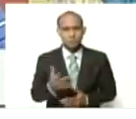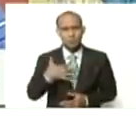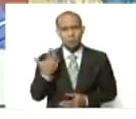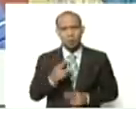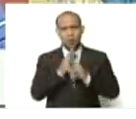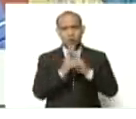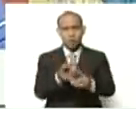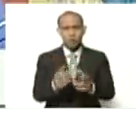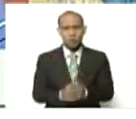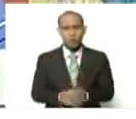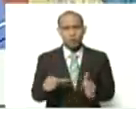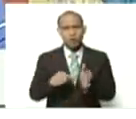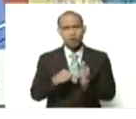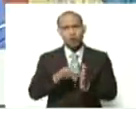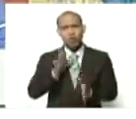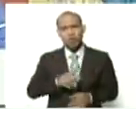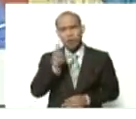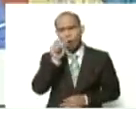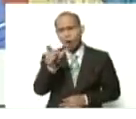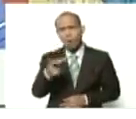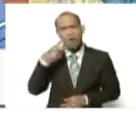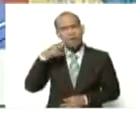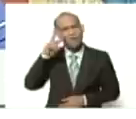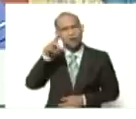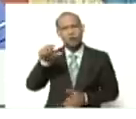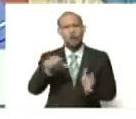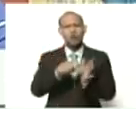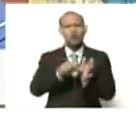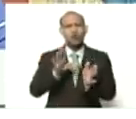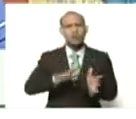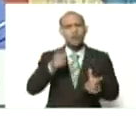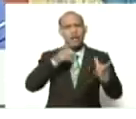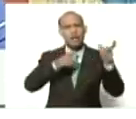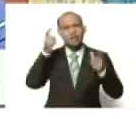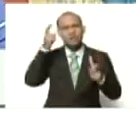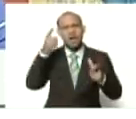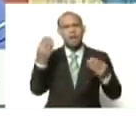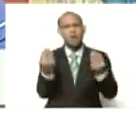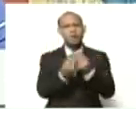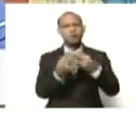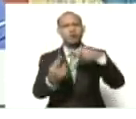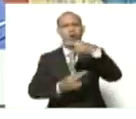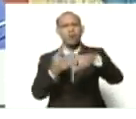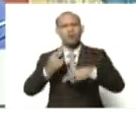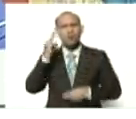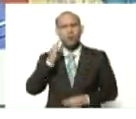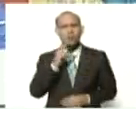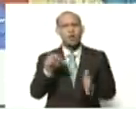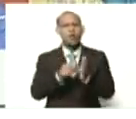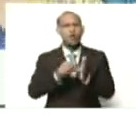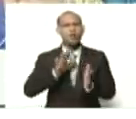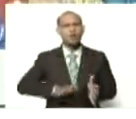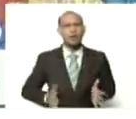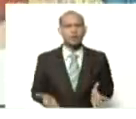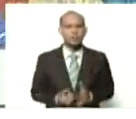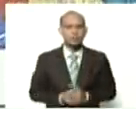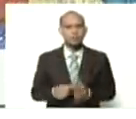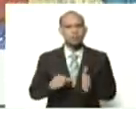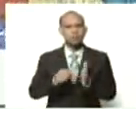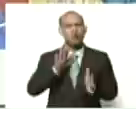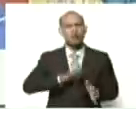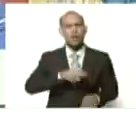responder, ¿dónde están los traidores? ¿Y dónde está Chávez y su revolución bolivariana? ¿Dónde están? ¿Dónde